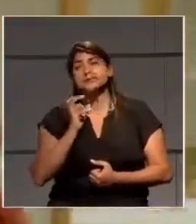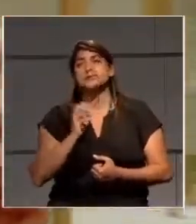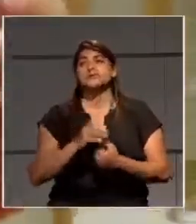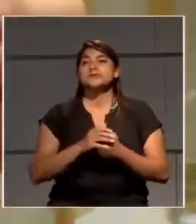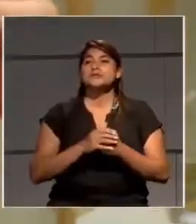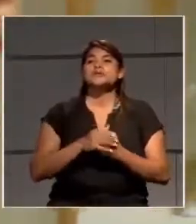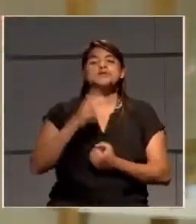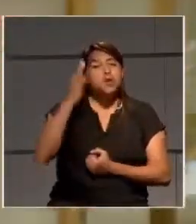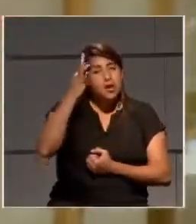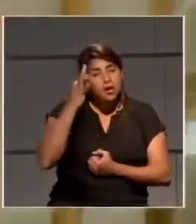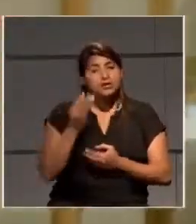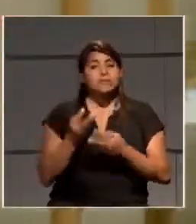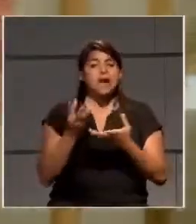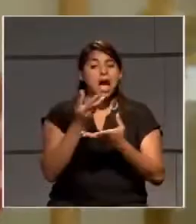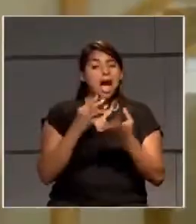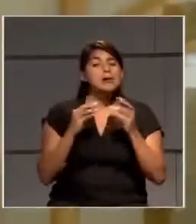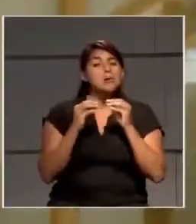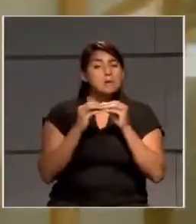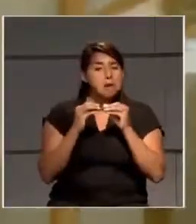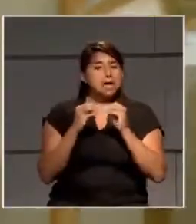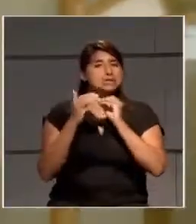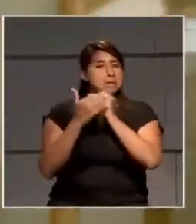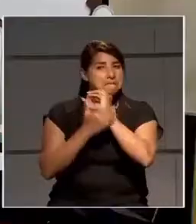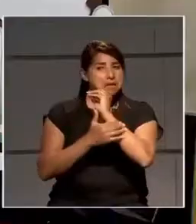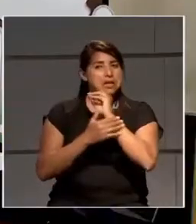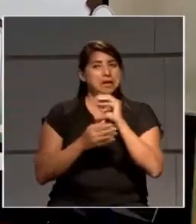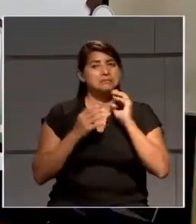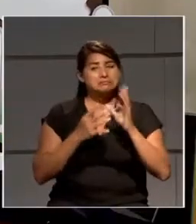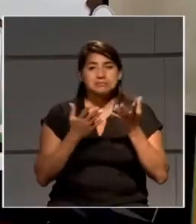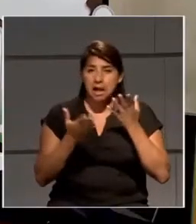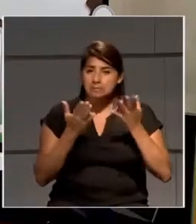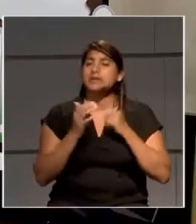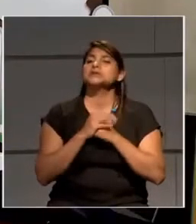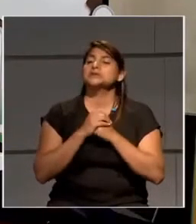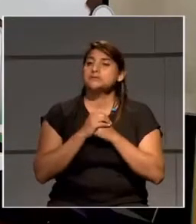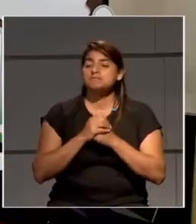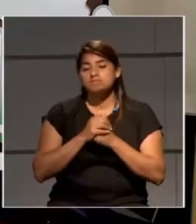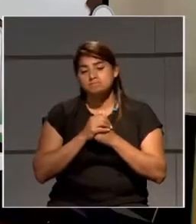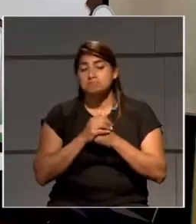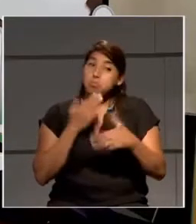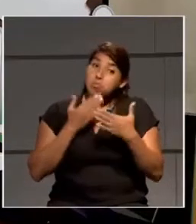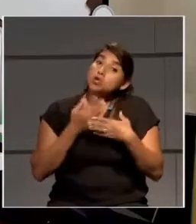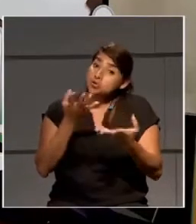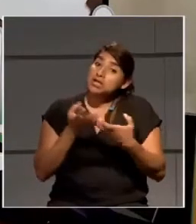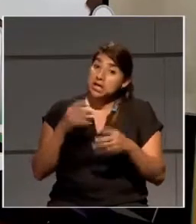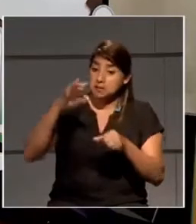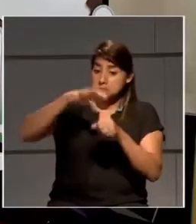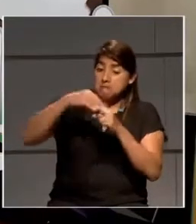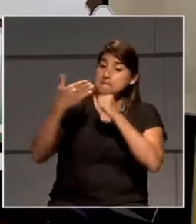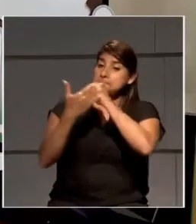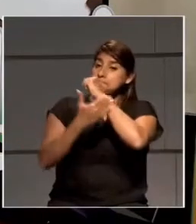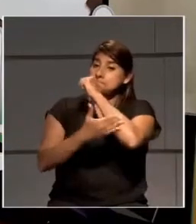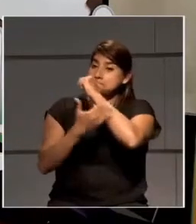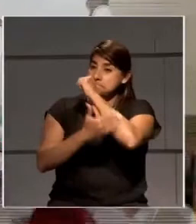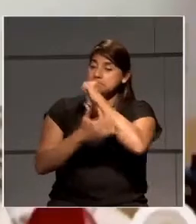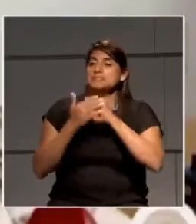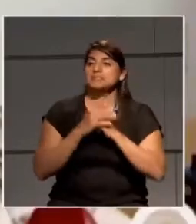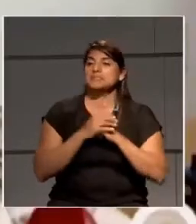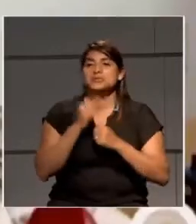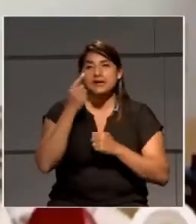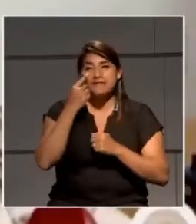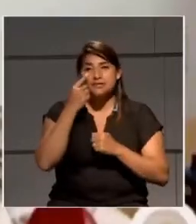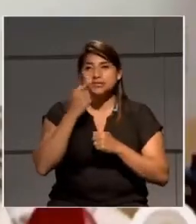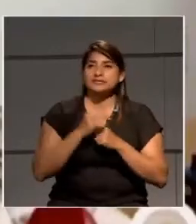Yo creo que podría ponerle unos palitos más. Sí, a ver, ponele. Okay. Suena muy bonito. ¿Y cómo vamos van a